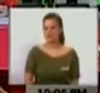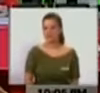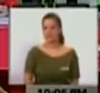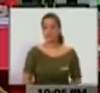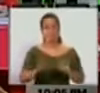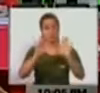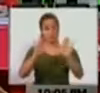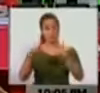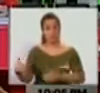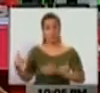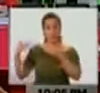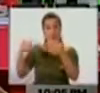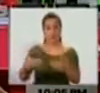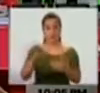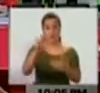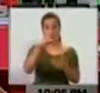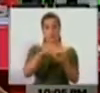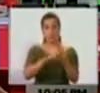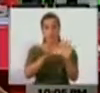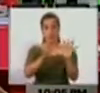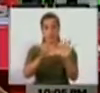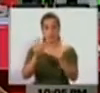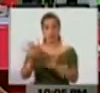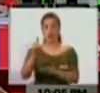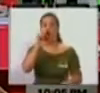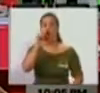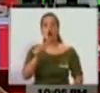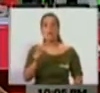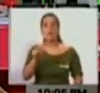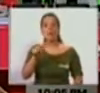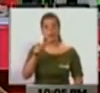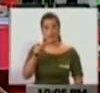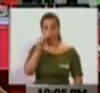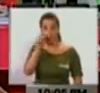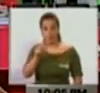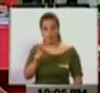Luego, en el 99, el señor Jatar se fue.